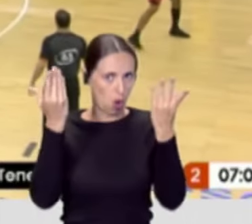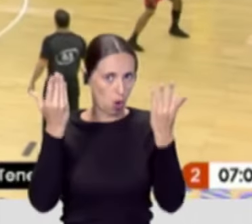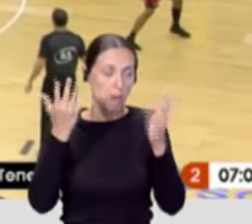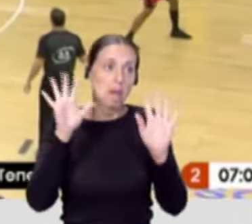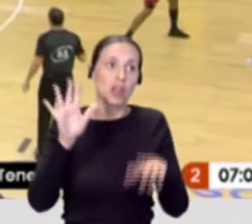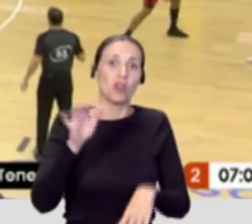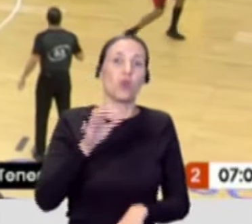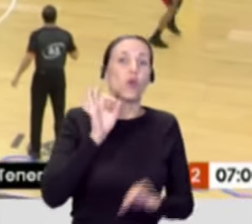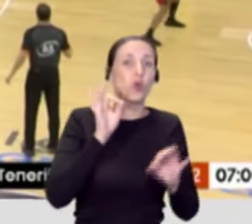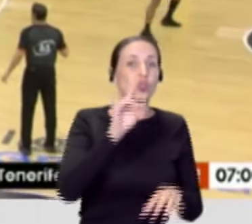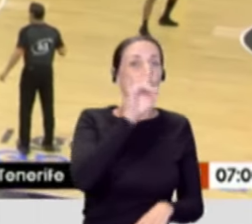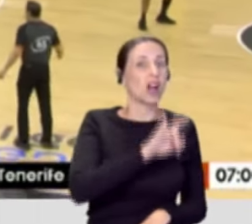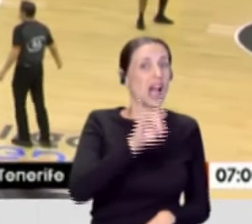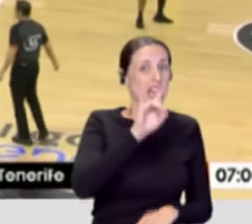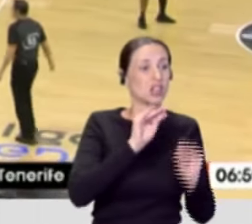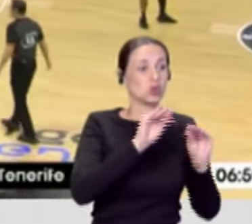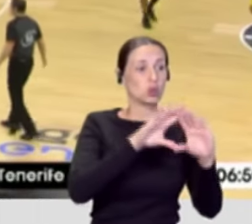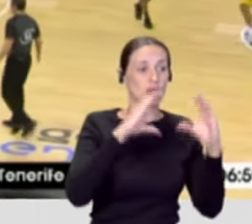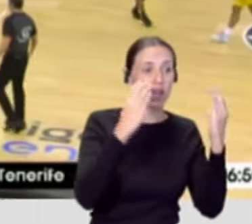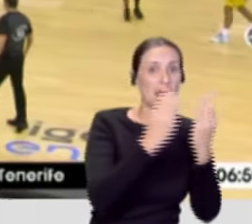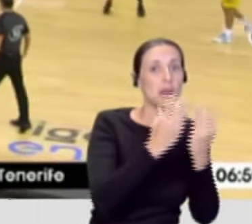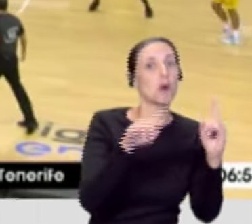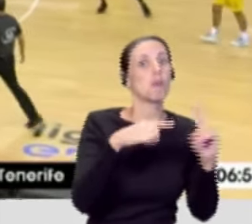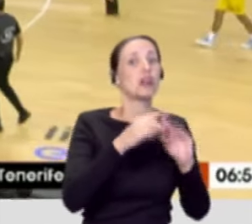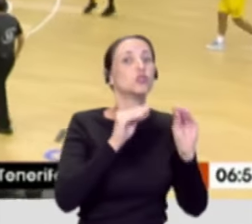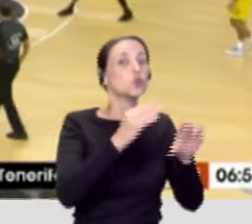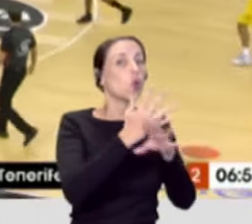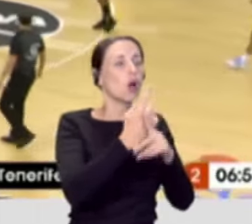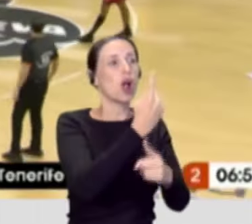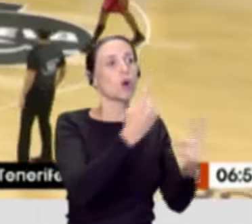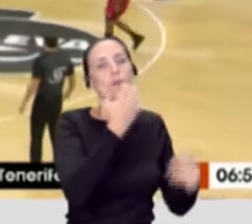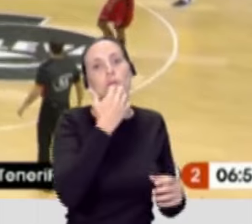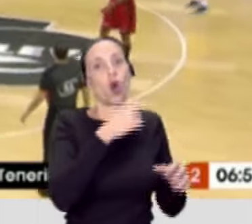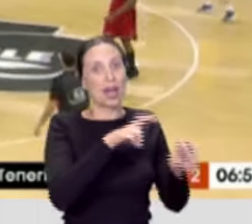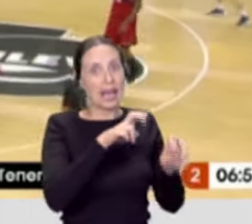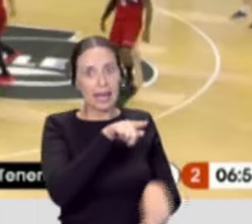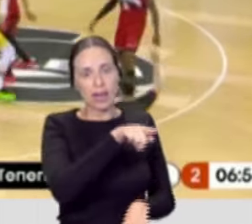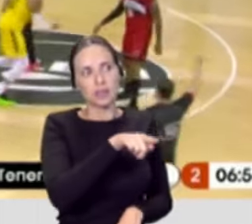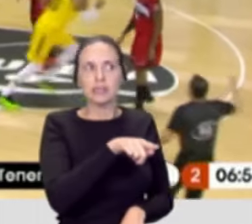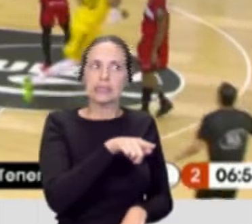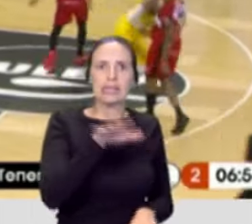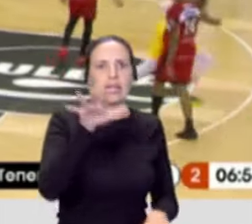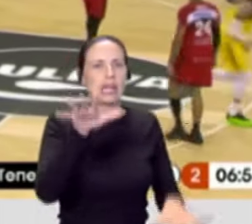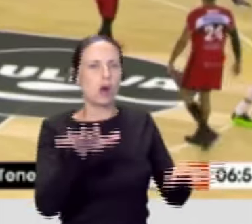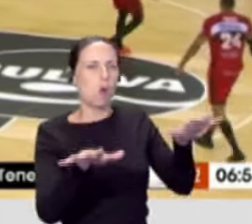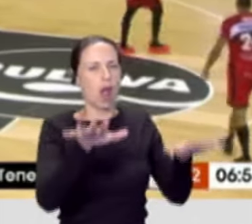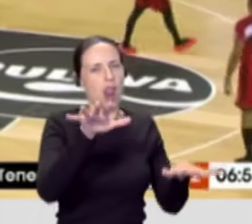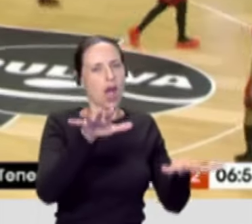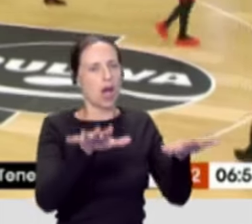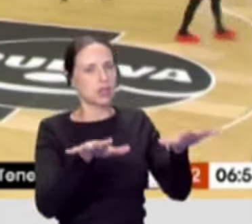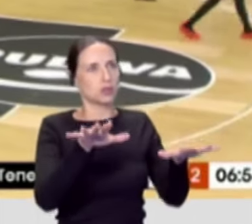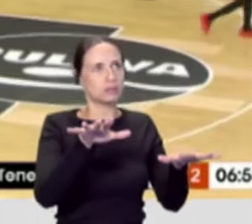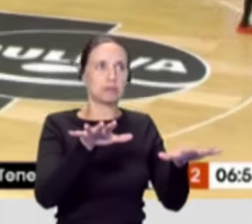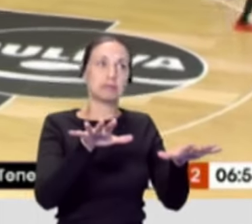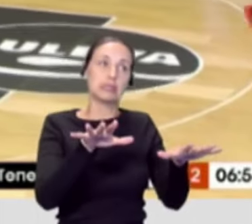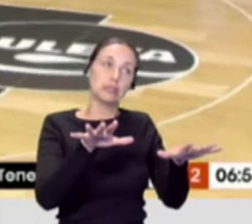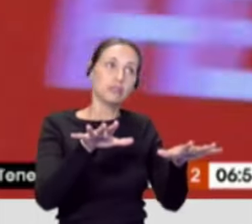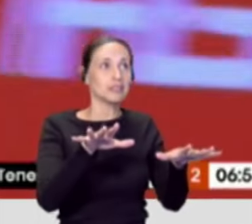casa y al nivel también hay que estar, como digo, jugadores como Fran Guerra, yo lo creo que está bastante igualado, pero destacaría o